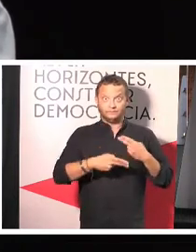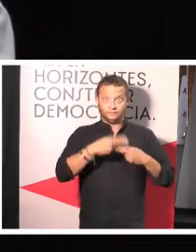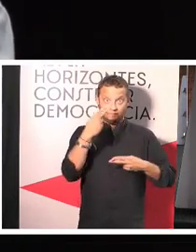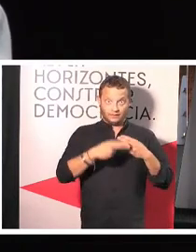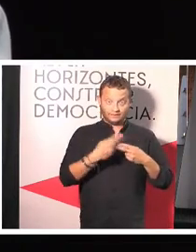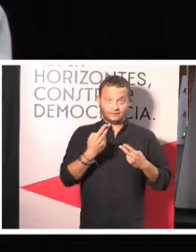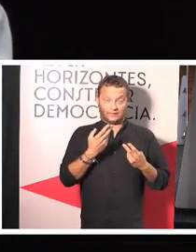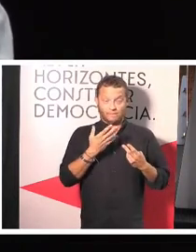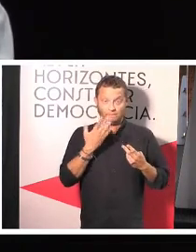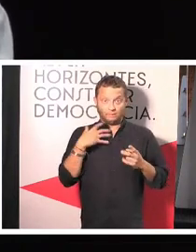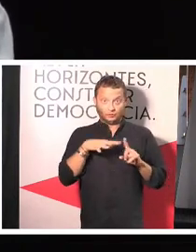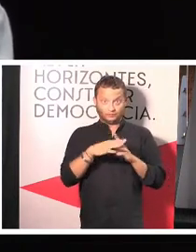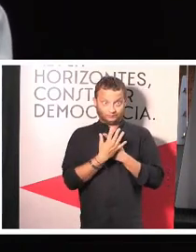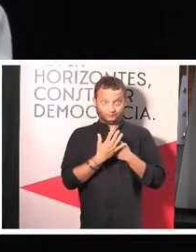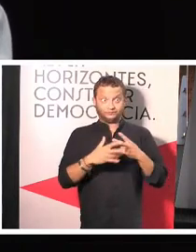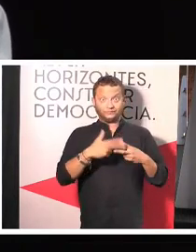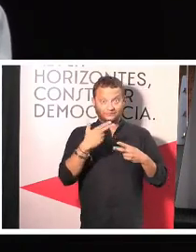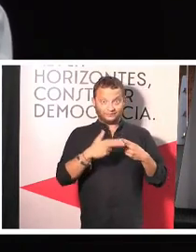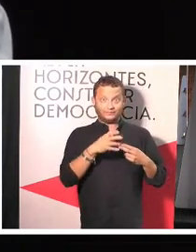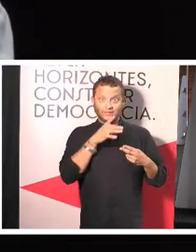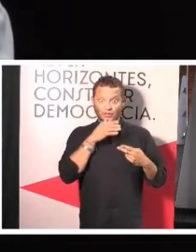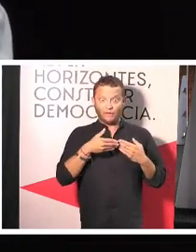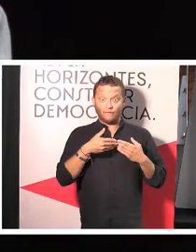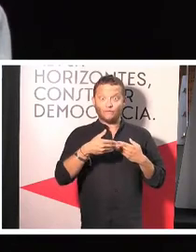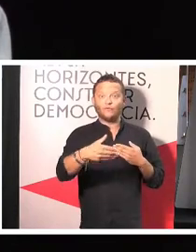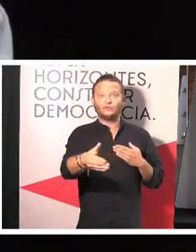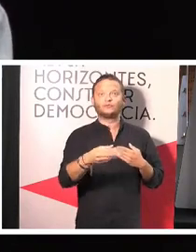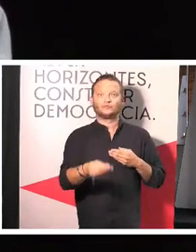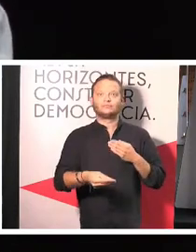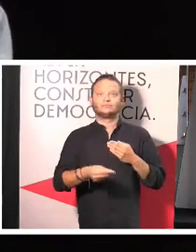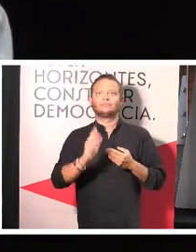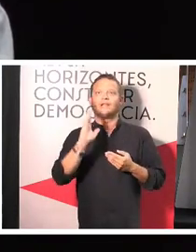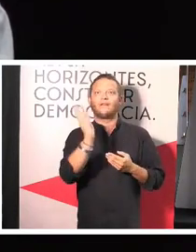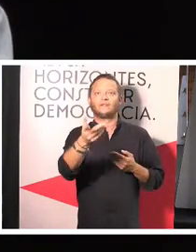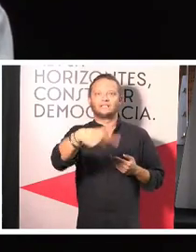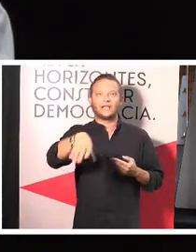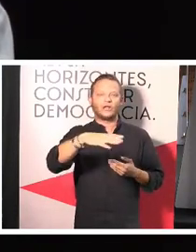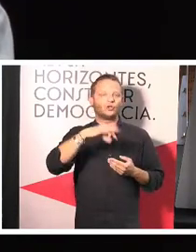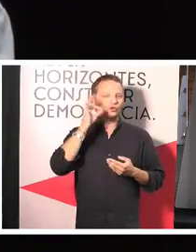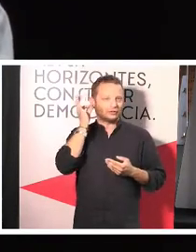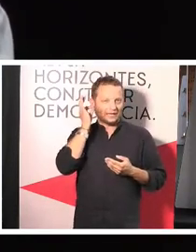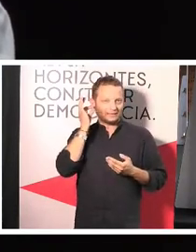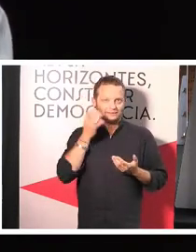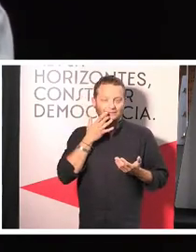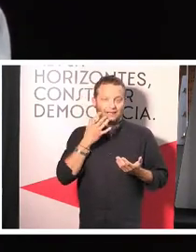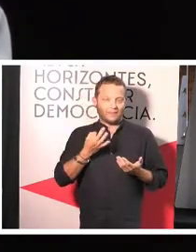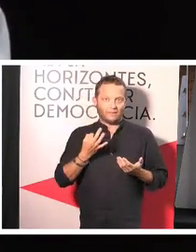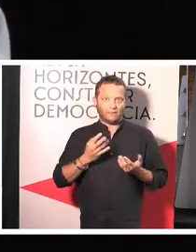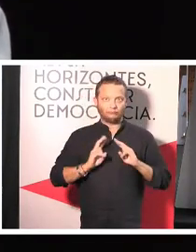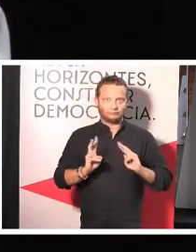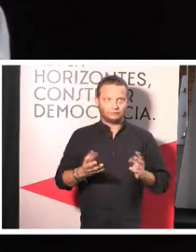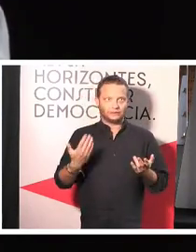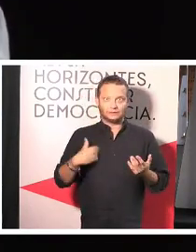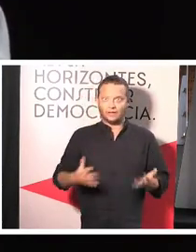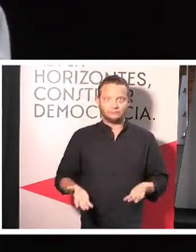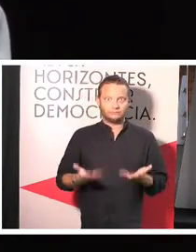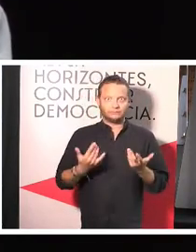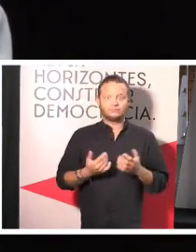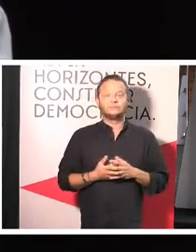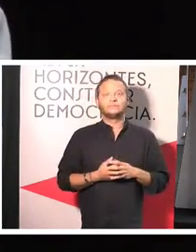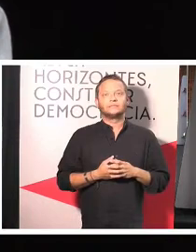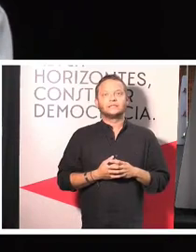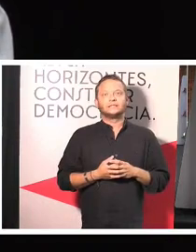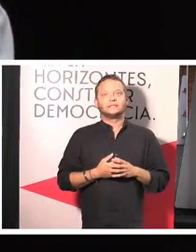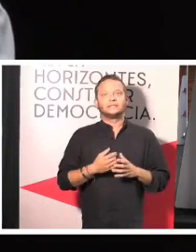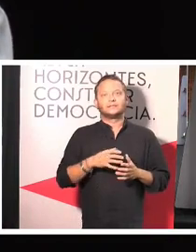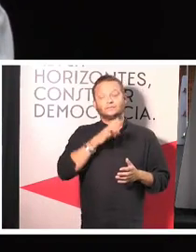taxistas, o lo que les ha ocurrido a los taxistas, es lo que nos va a ocurrir a nosotras y a nosotros si no espabilamos, ¿no? Y